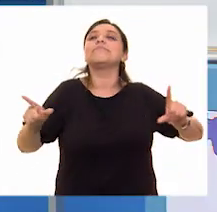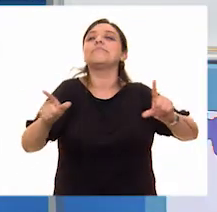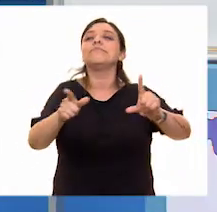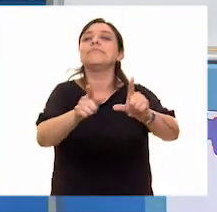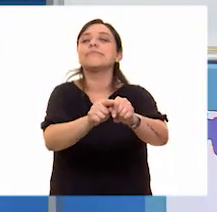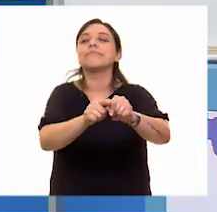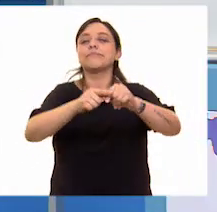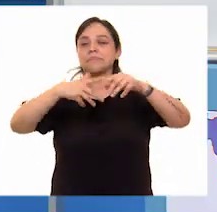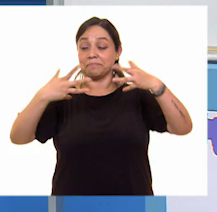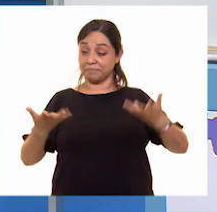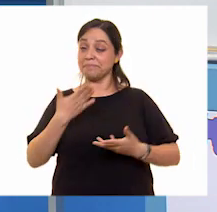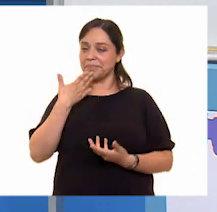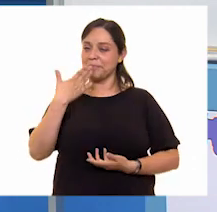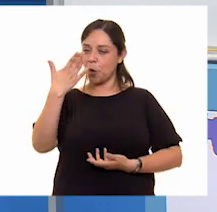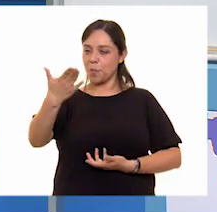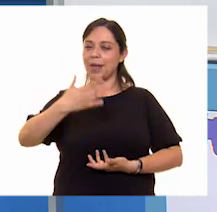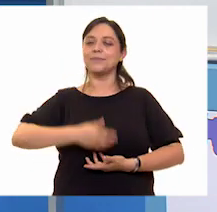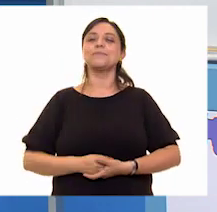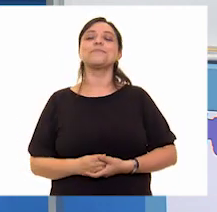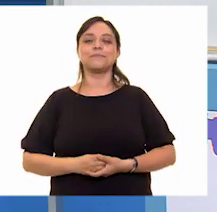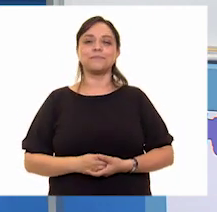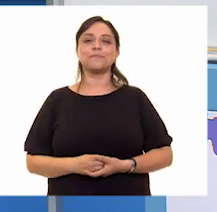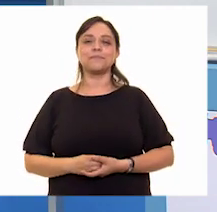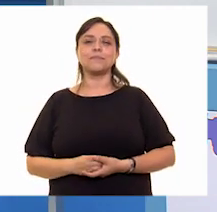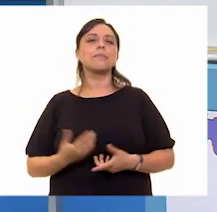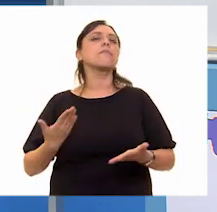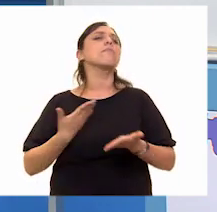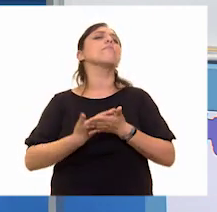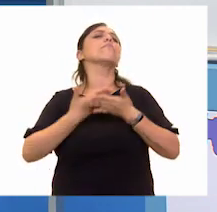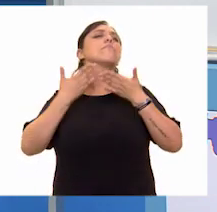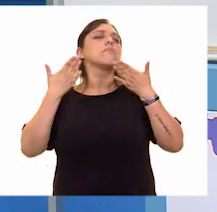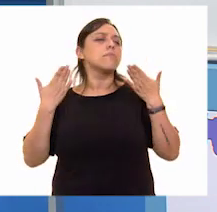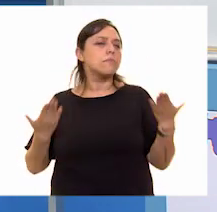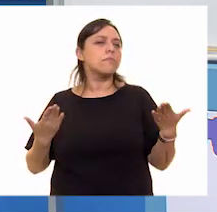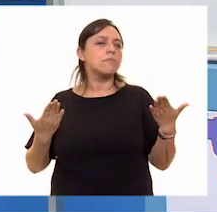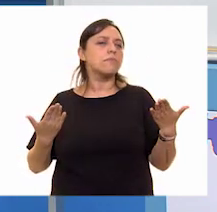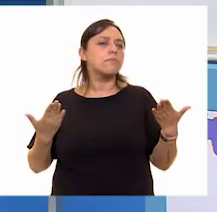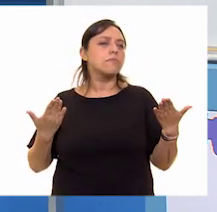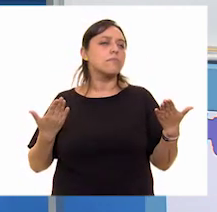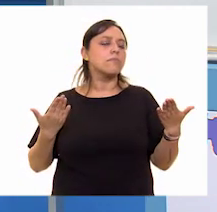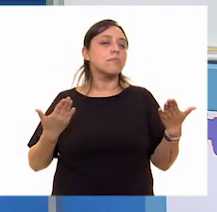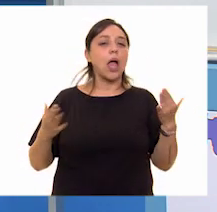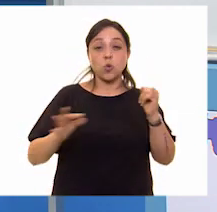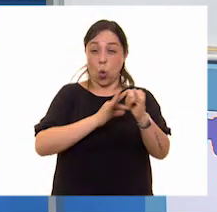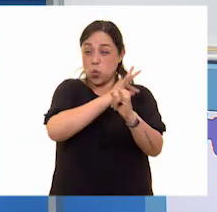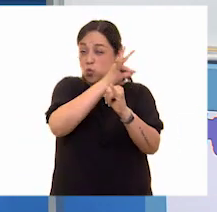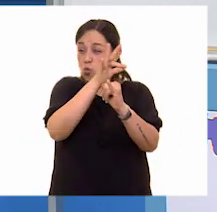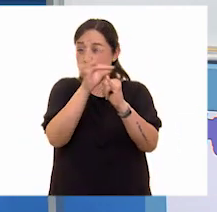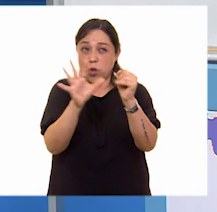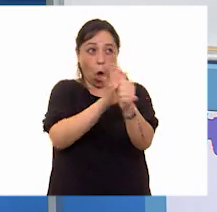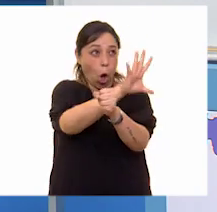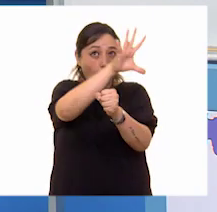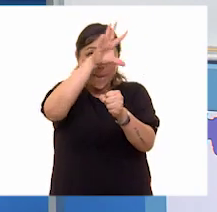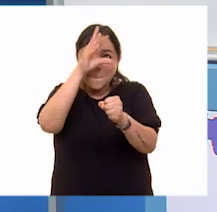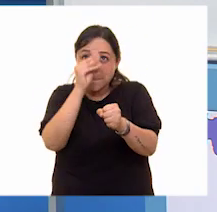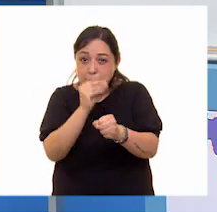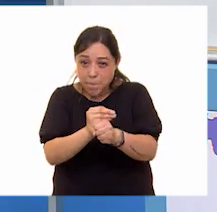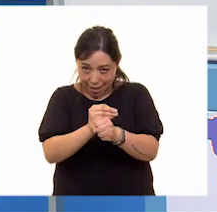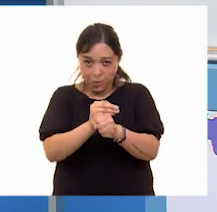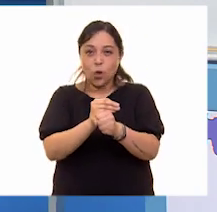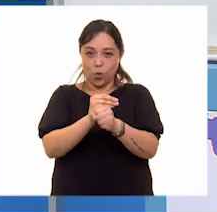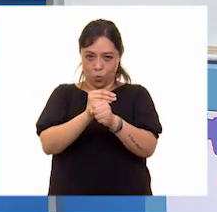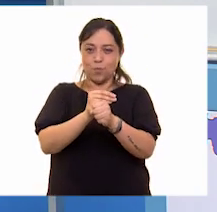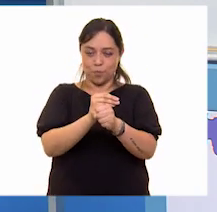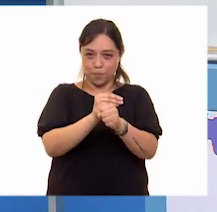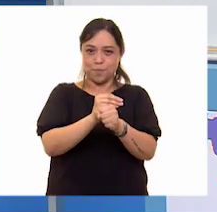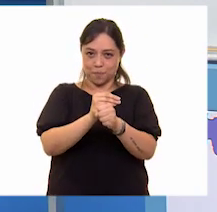conclusión. Muy bien. Ahora, ¿qué les parece si damos lectura a la versión final de esta recomendación literaria